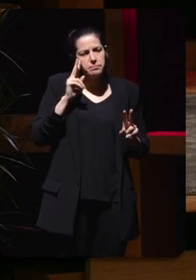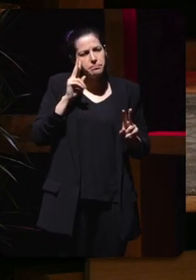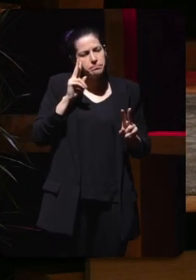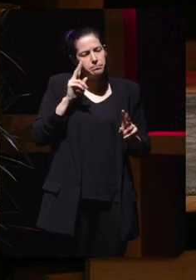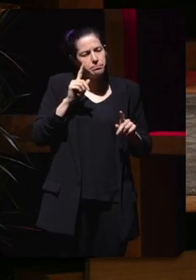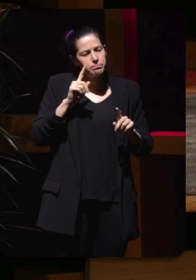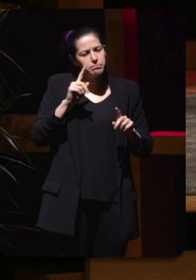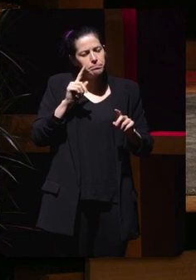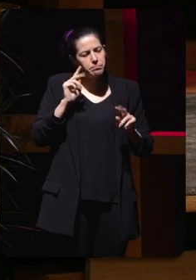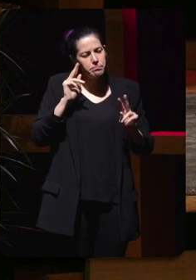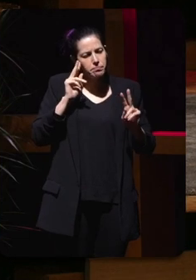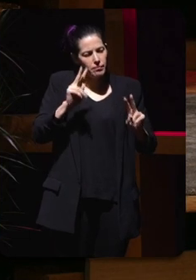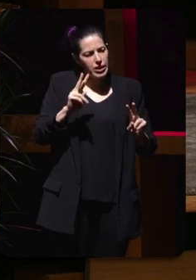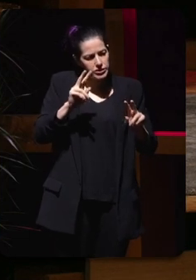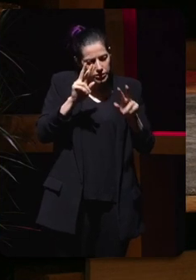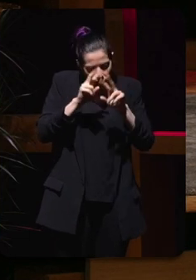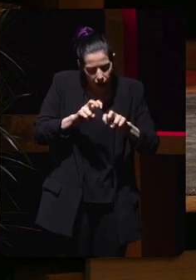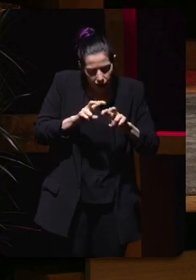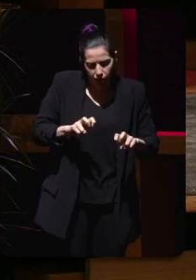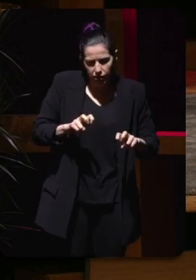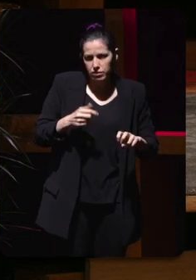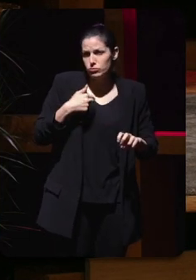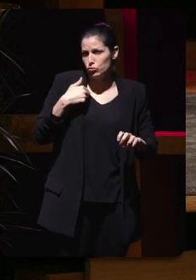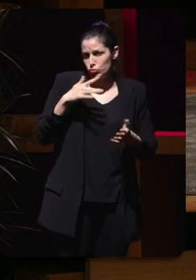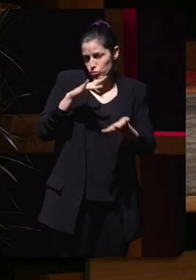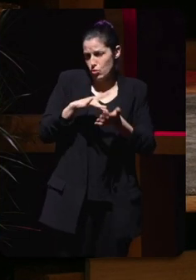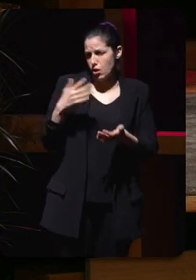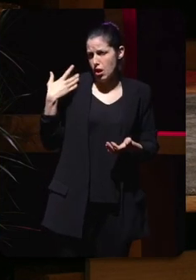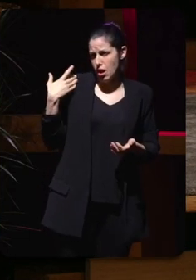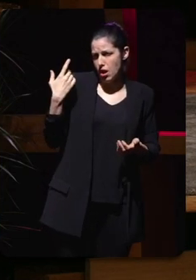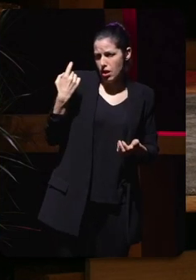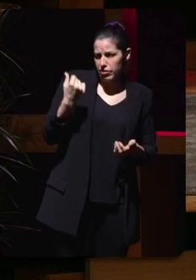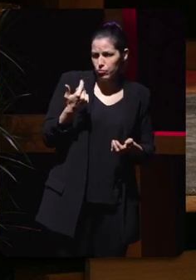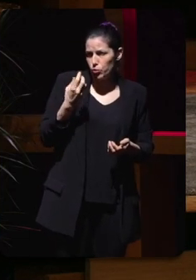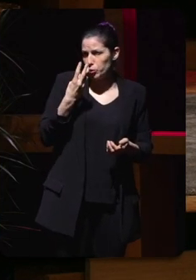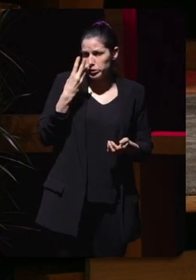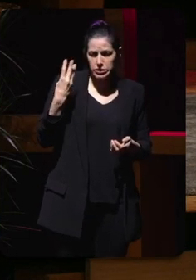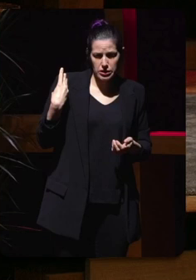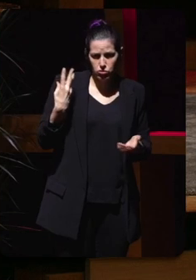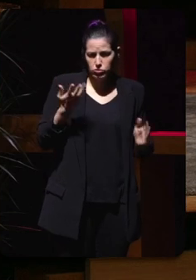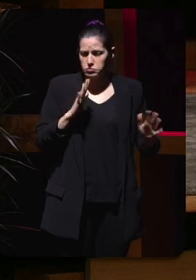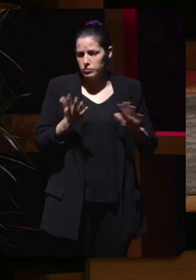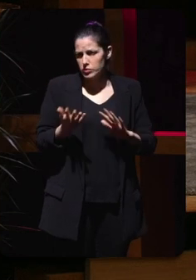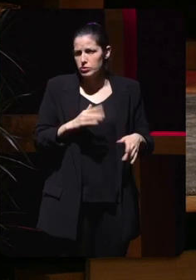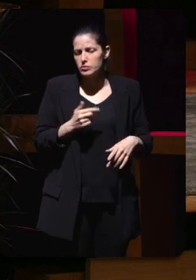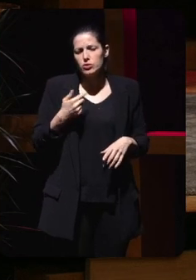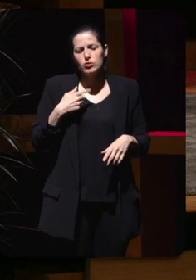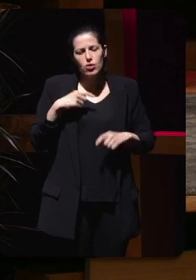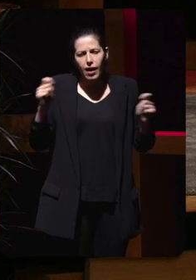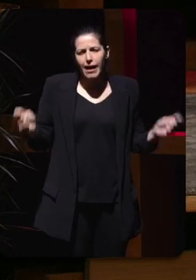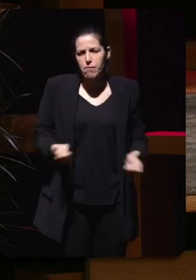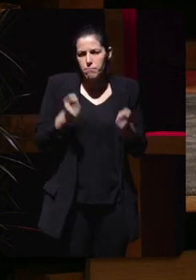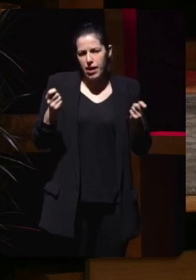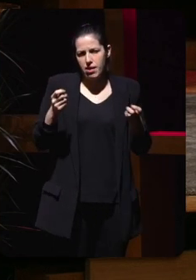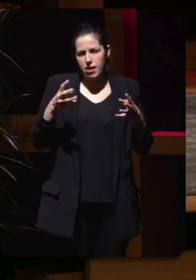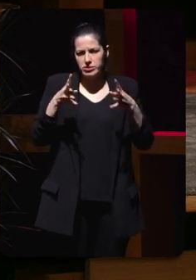analizas así puntos por puntos, yo en una cosa que tuve que hacer hace un par o tres de años, me puse a mirar las campañas